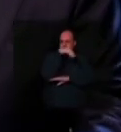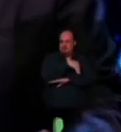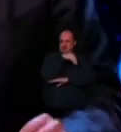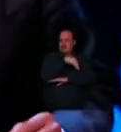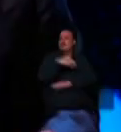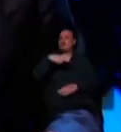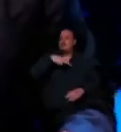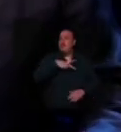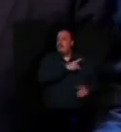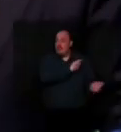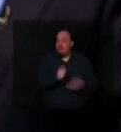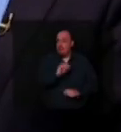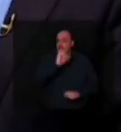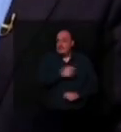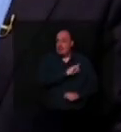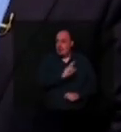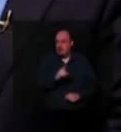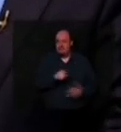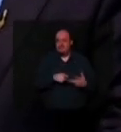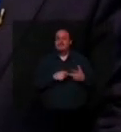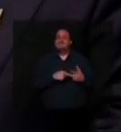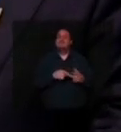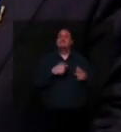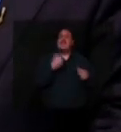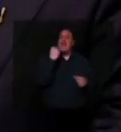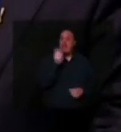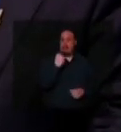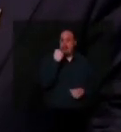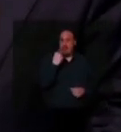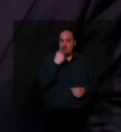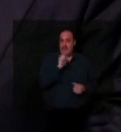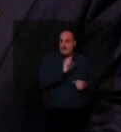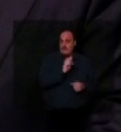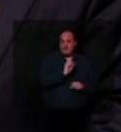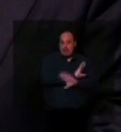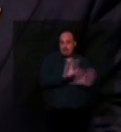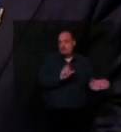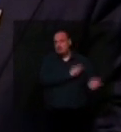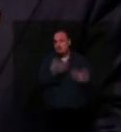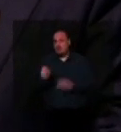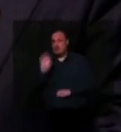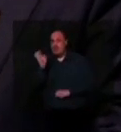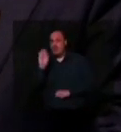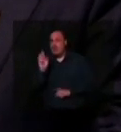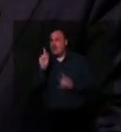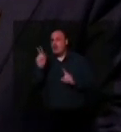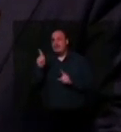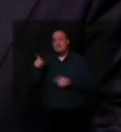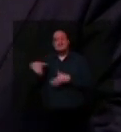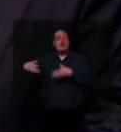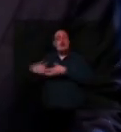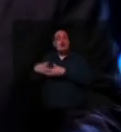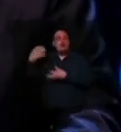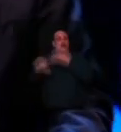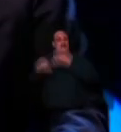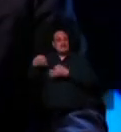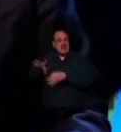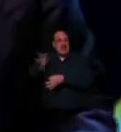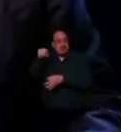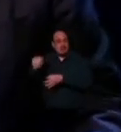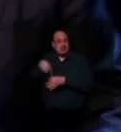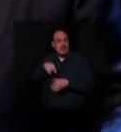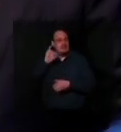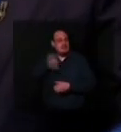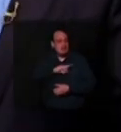acá, y nos vamos a enterar seguramente el mismo domingo. En cuanto a los